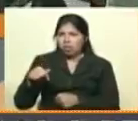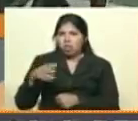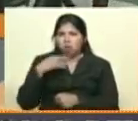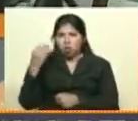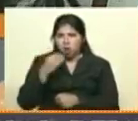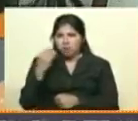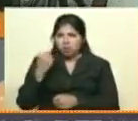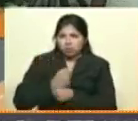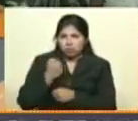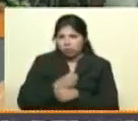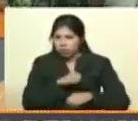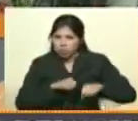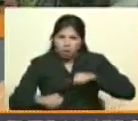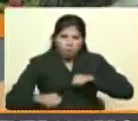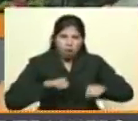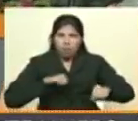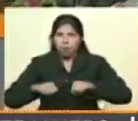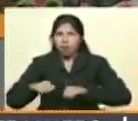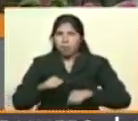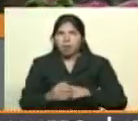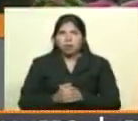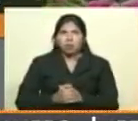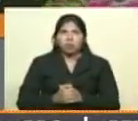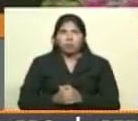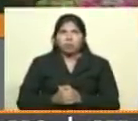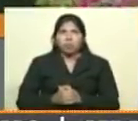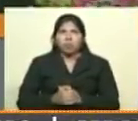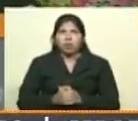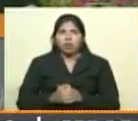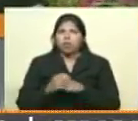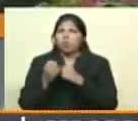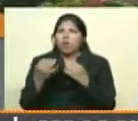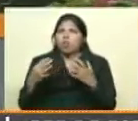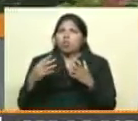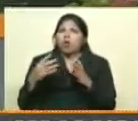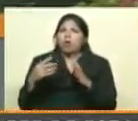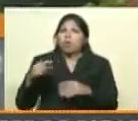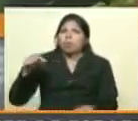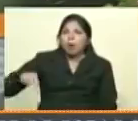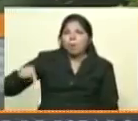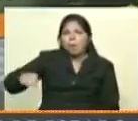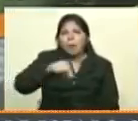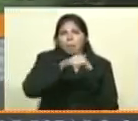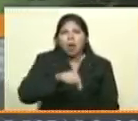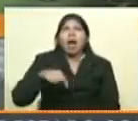trabajando. ¿Cuántos puntos de carnetización tenemos en el país?